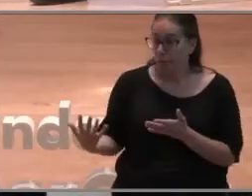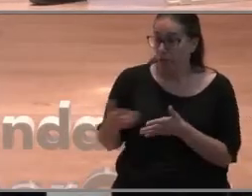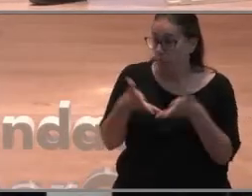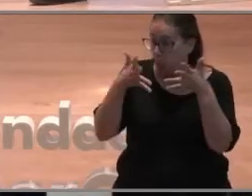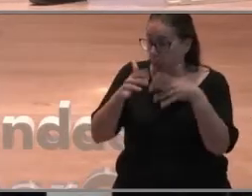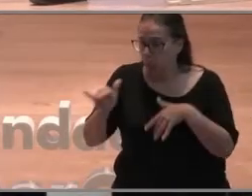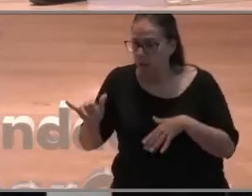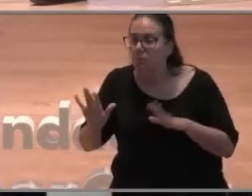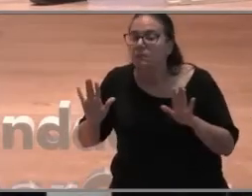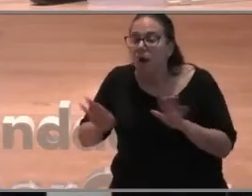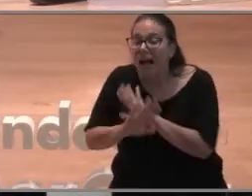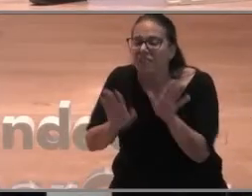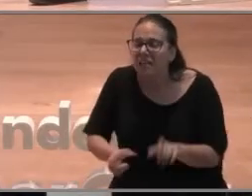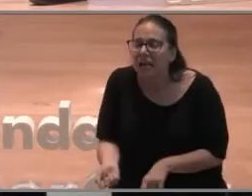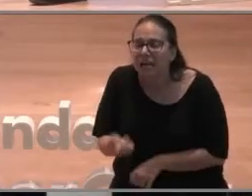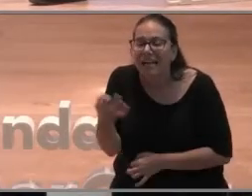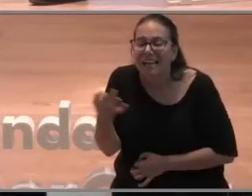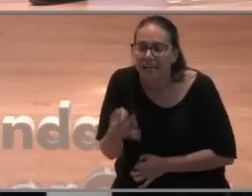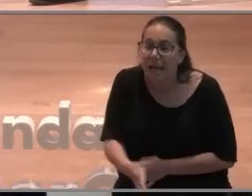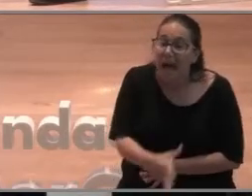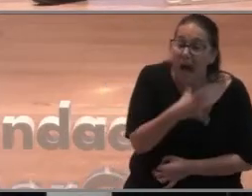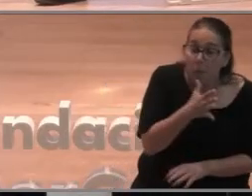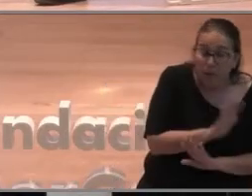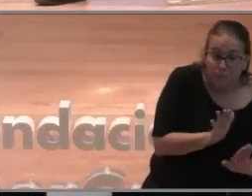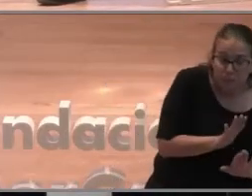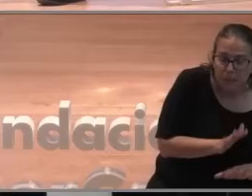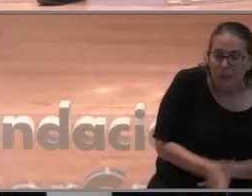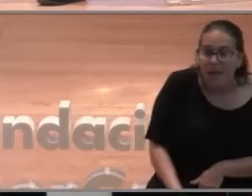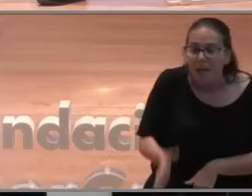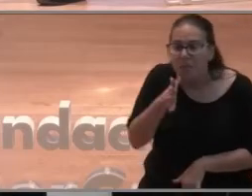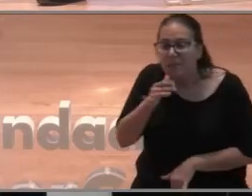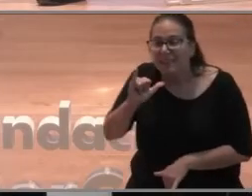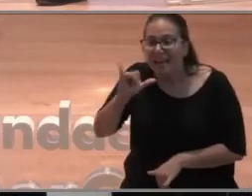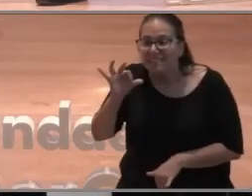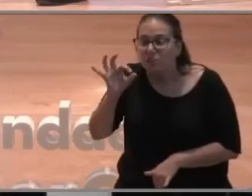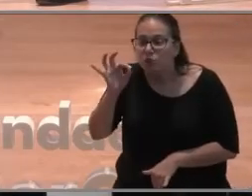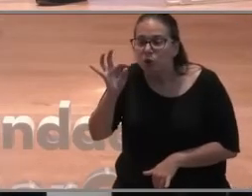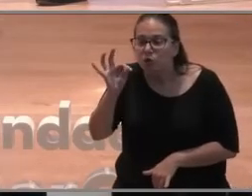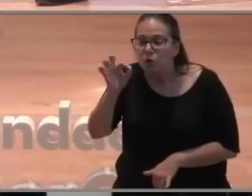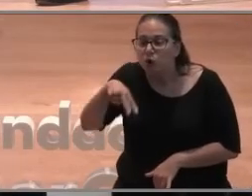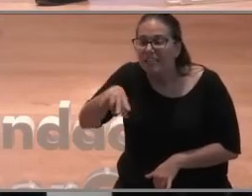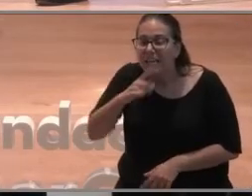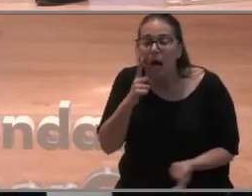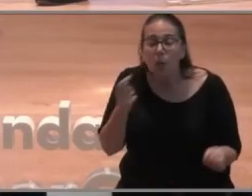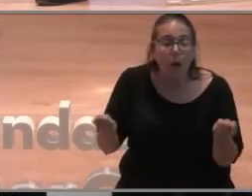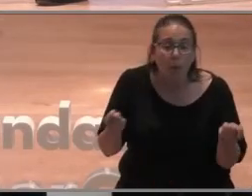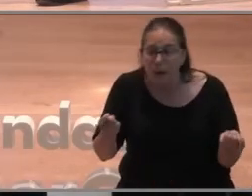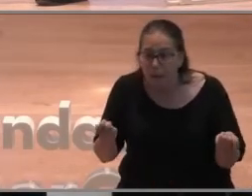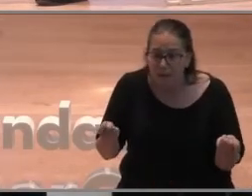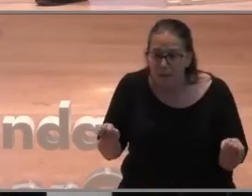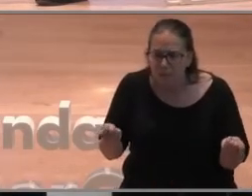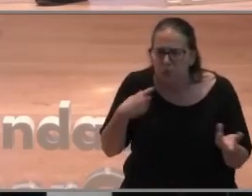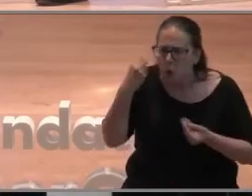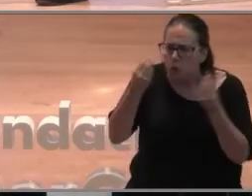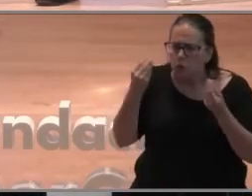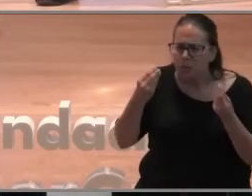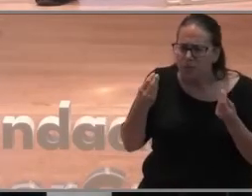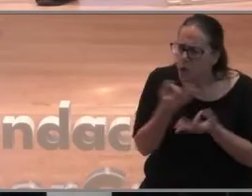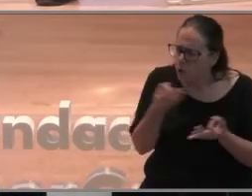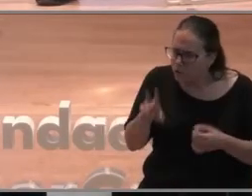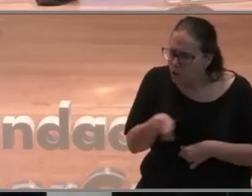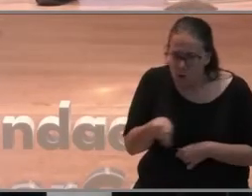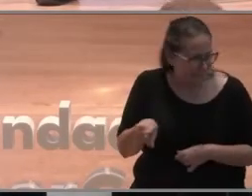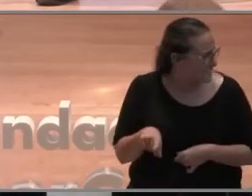pero porque al final, ¿qué tomo? ¿Tomo agua? ¿Tomo bebida isotónica? Que es lo primero que se nos ocurre, ¿no? Y creo que no es correcto.